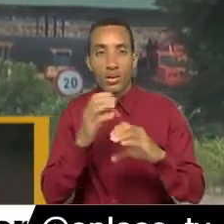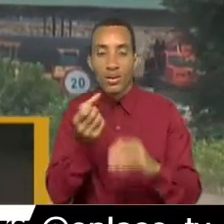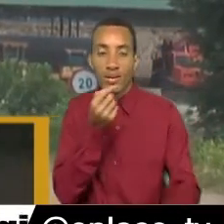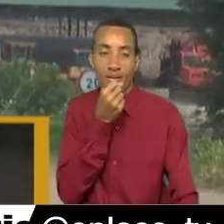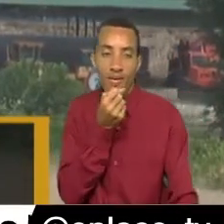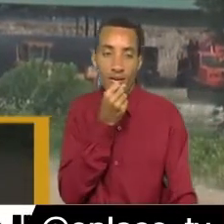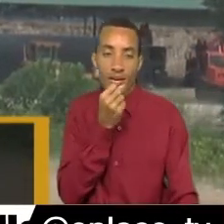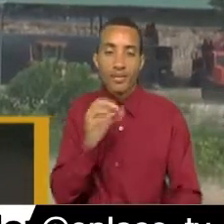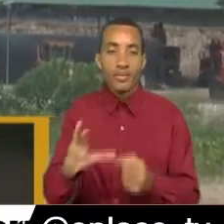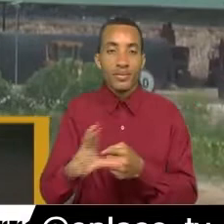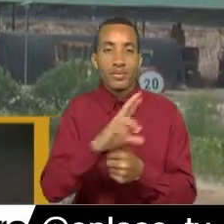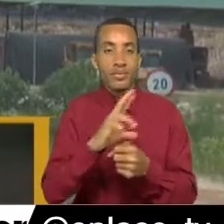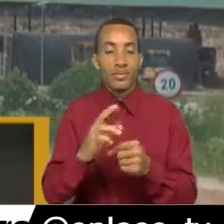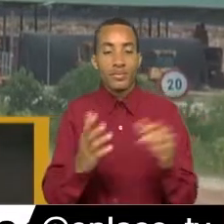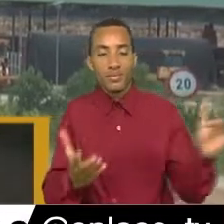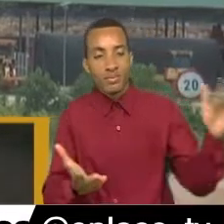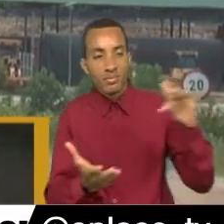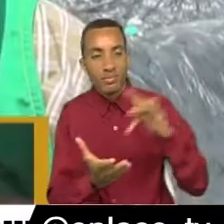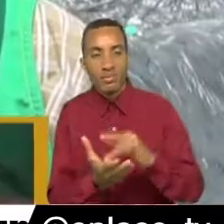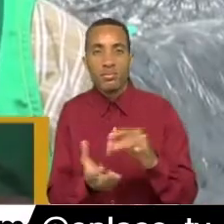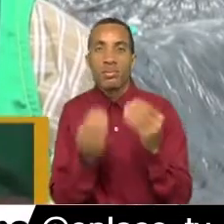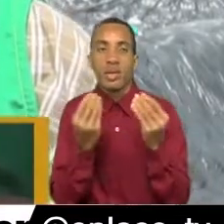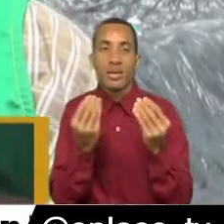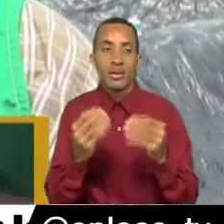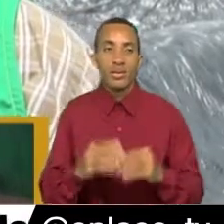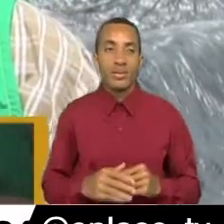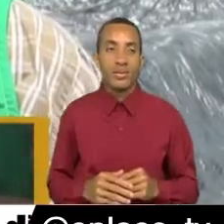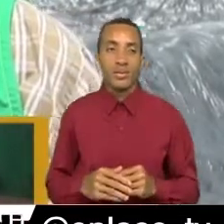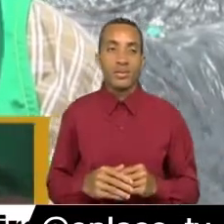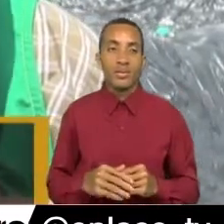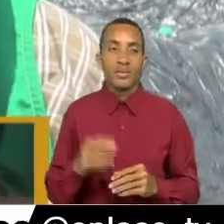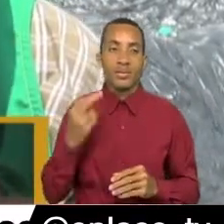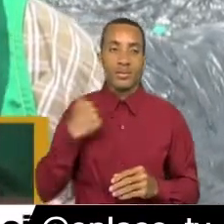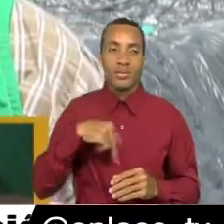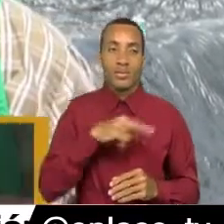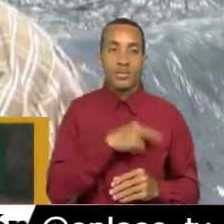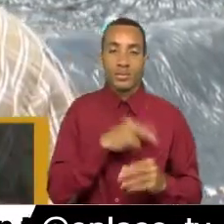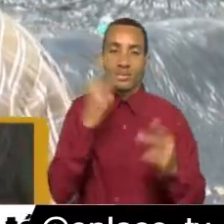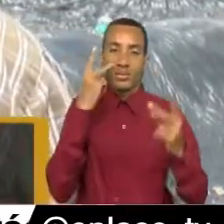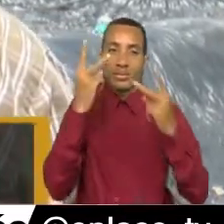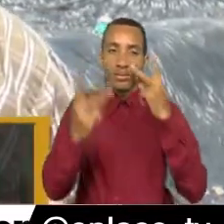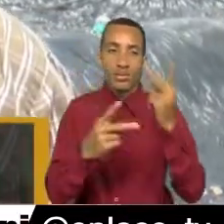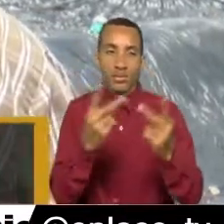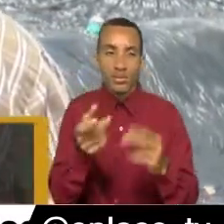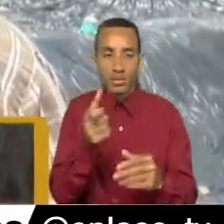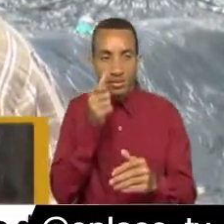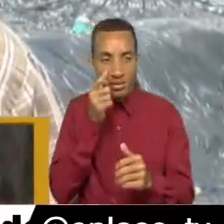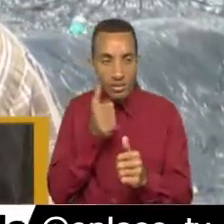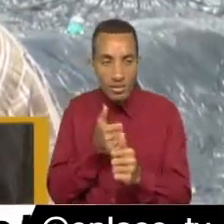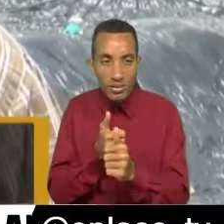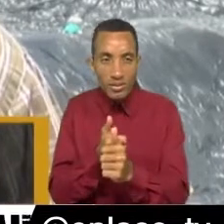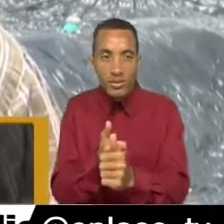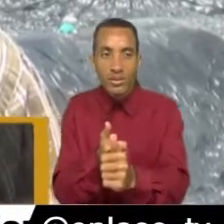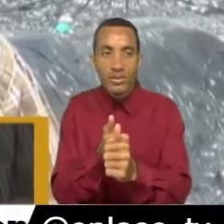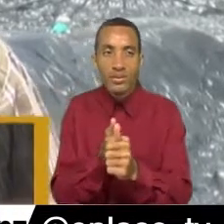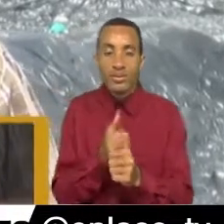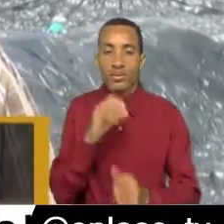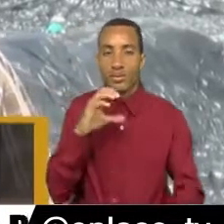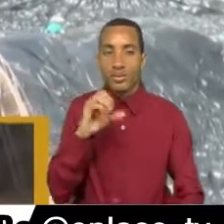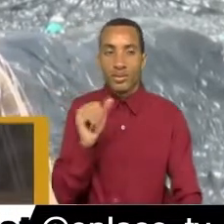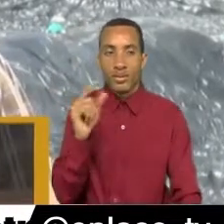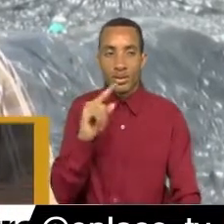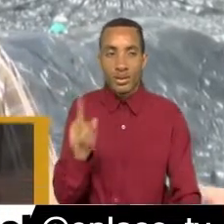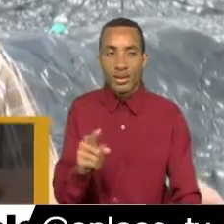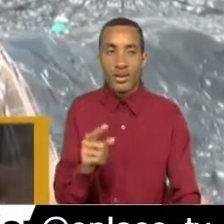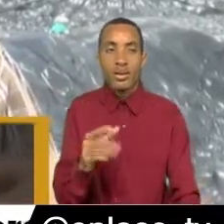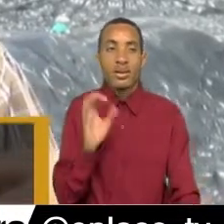motivo de su presencia en el puerto petrolero. Estamos haciendo son visitas de seguimiento que la Corporación Autónoma Regional de Santander siempre ha